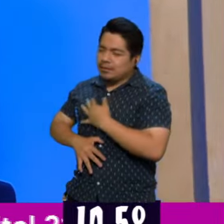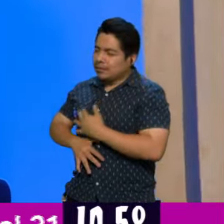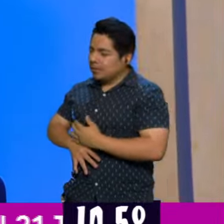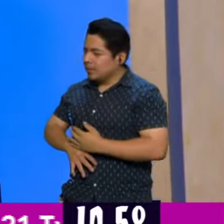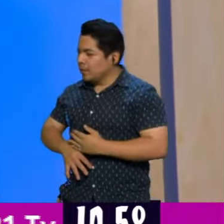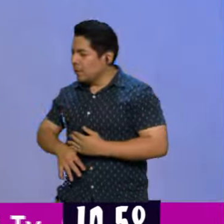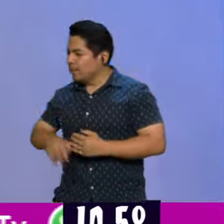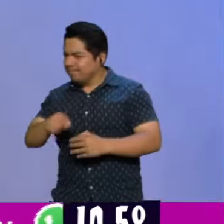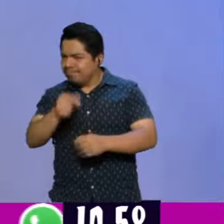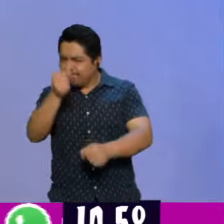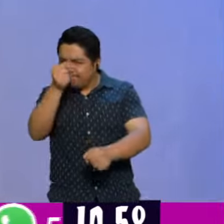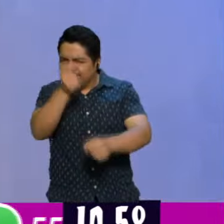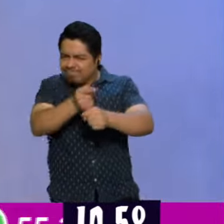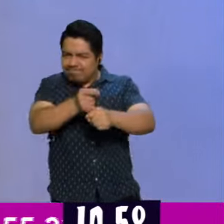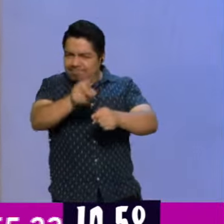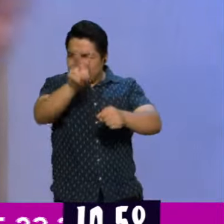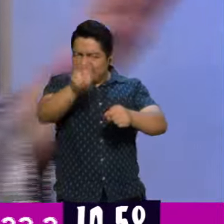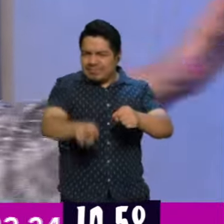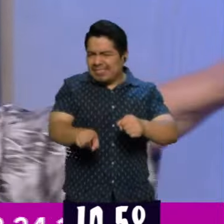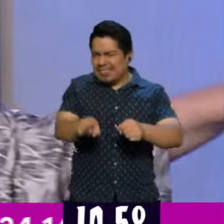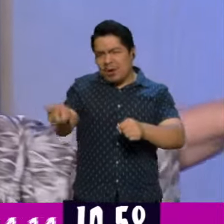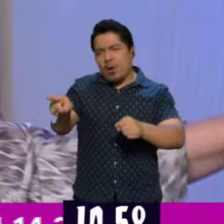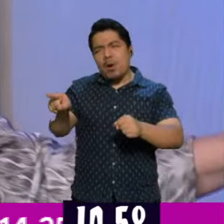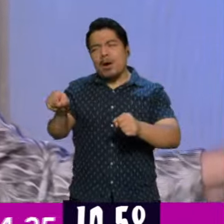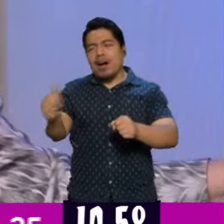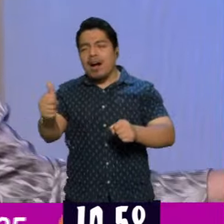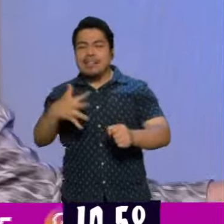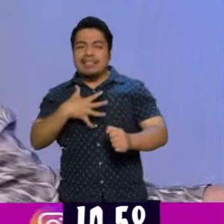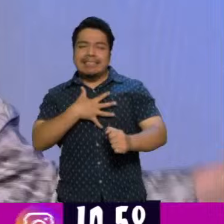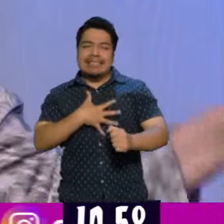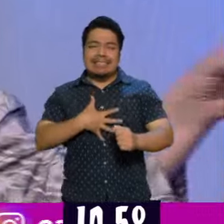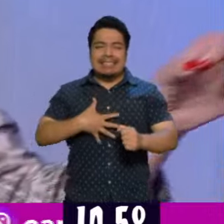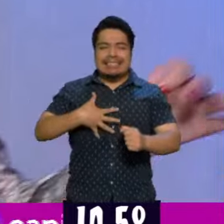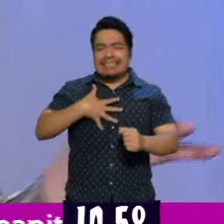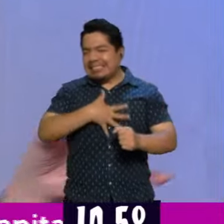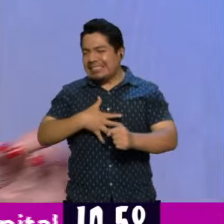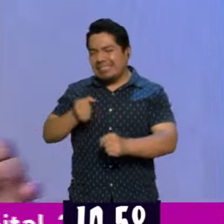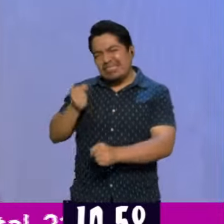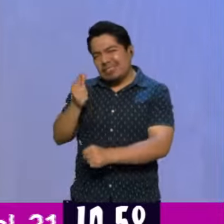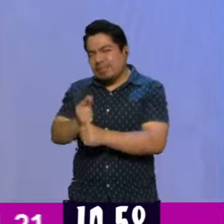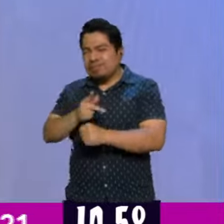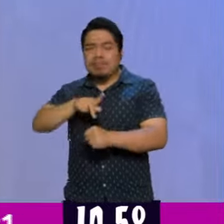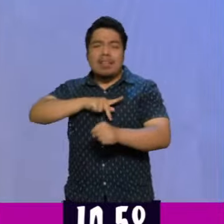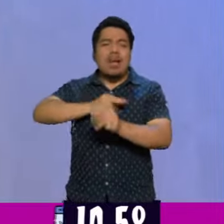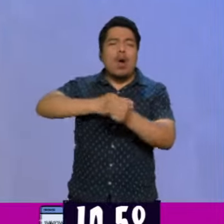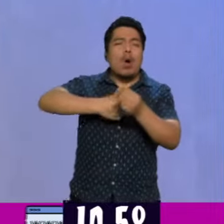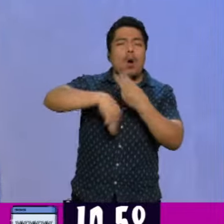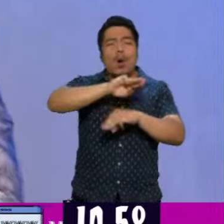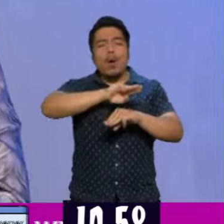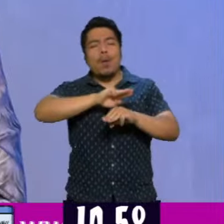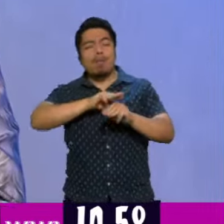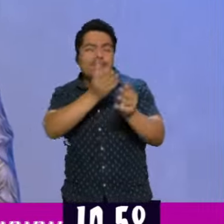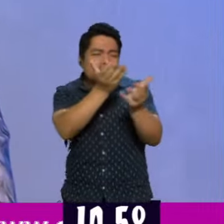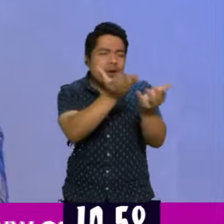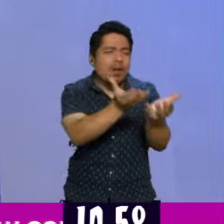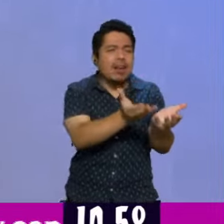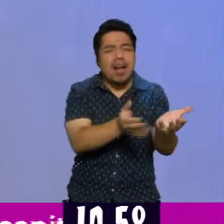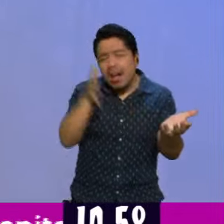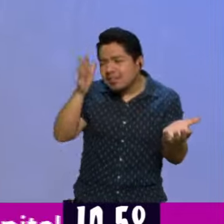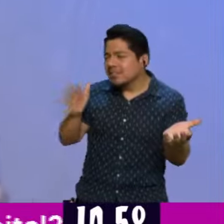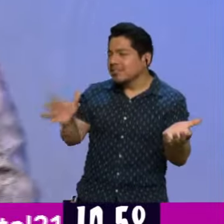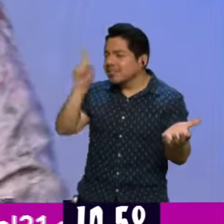Cuando supe que existía usted, señora, ya mi mundo era solo él,